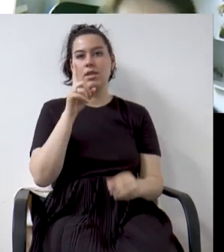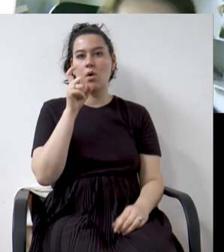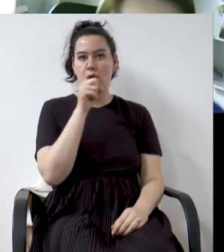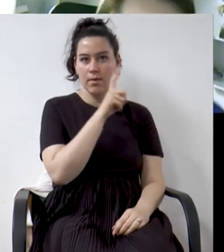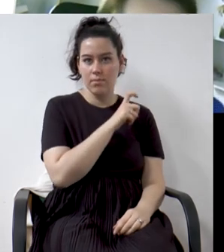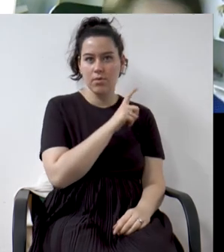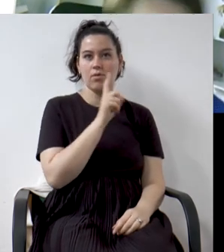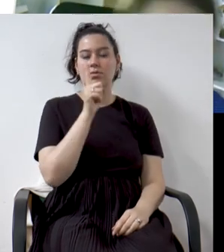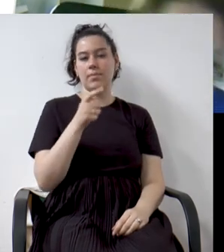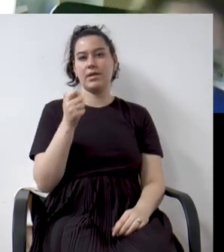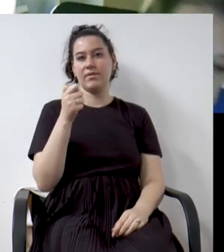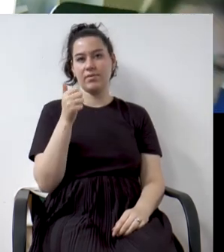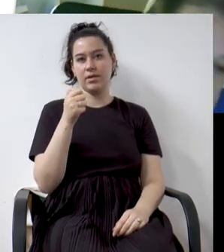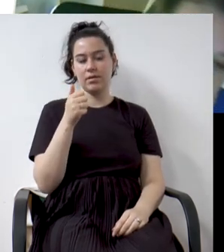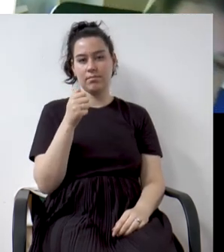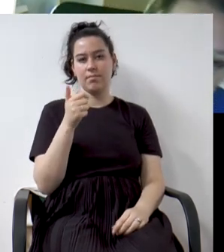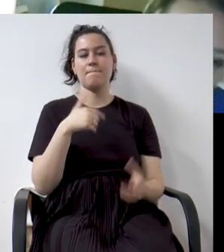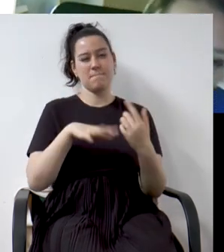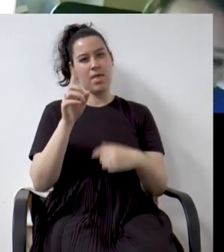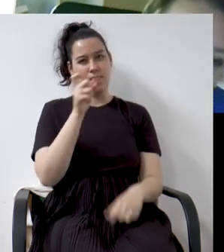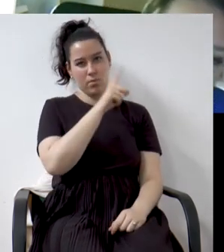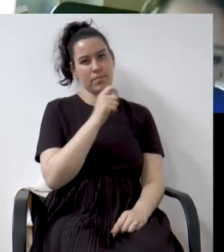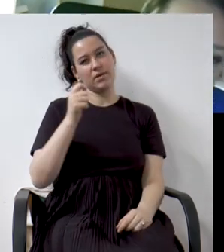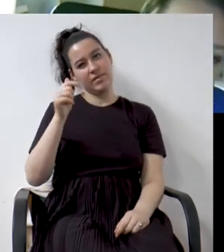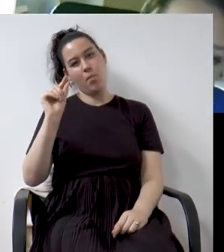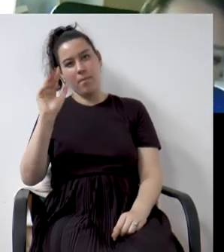como en Rivera, quizás más en Tacuarembó que en Rivera.